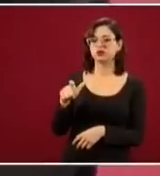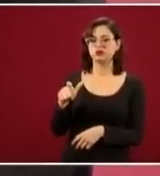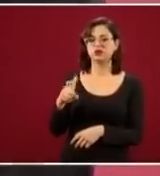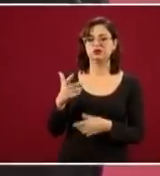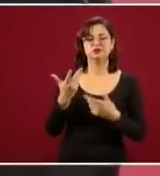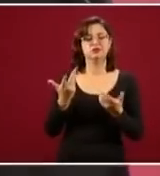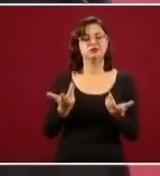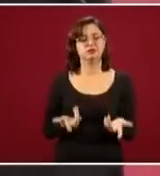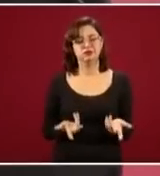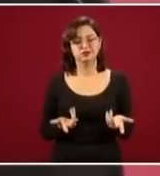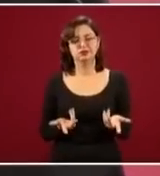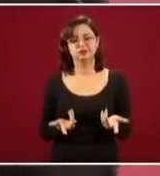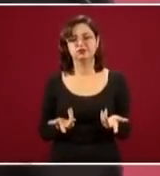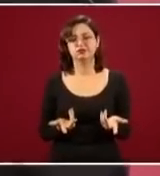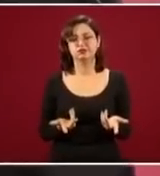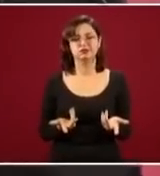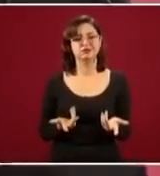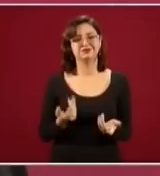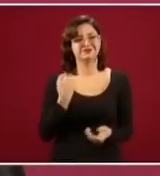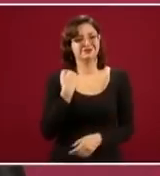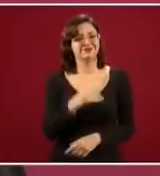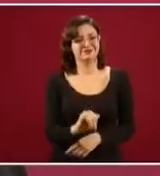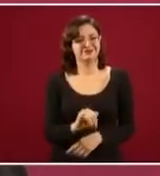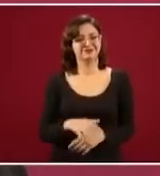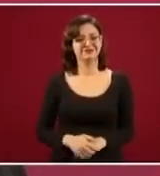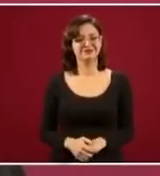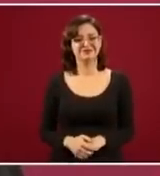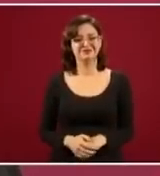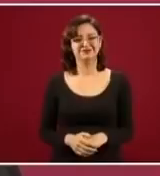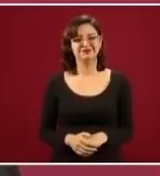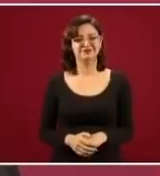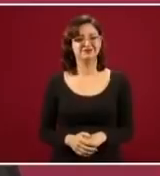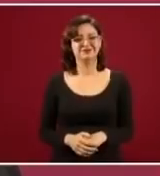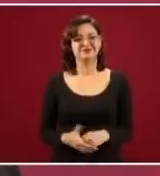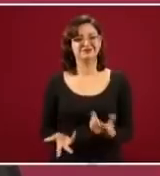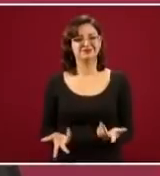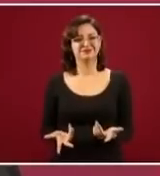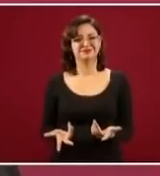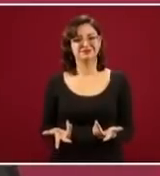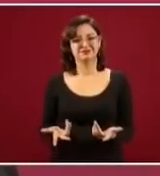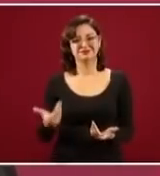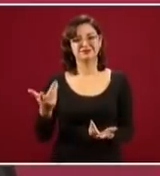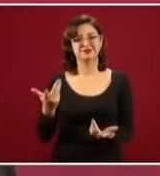que es ilógica, porque si